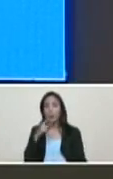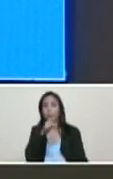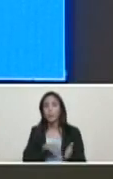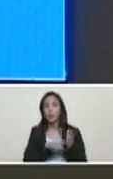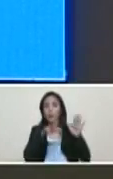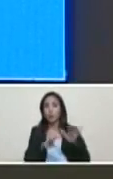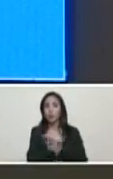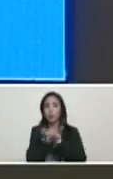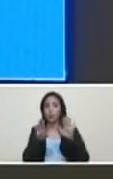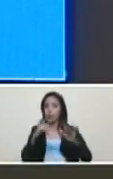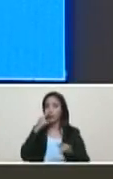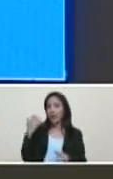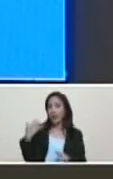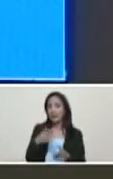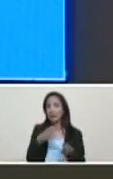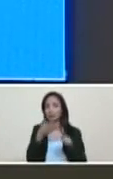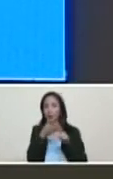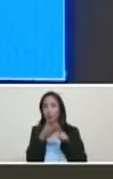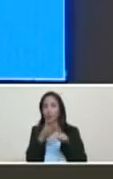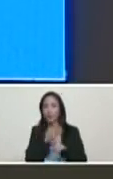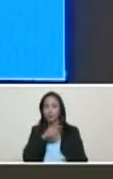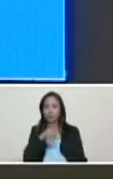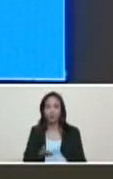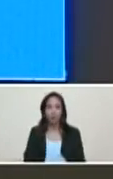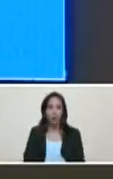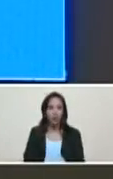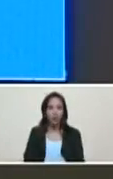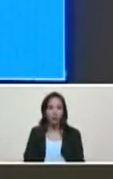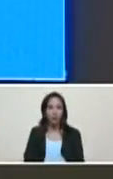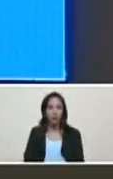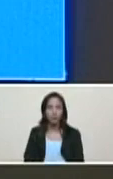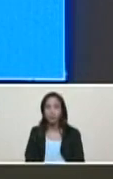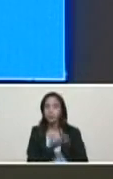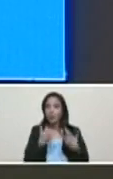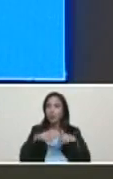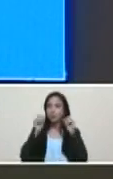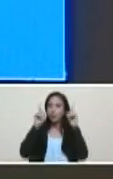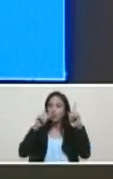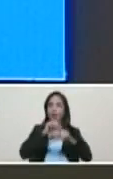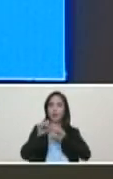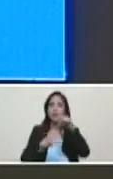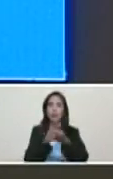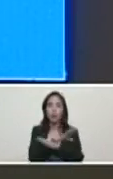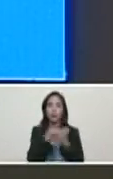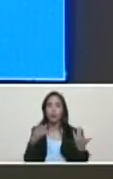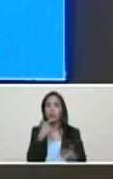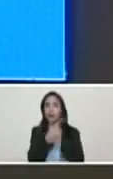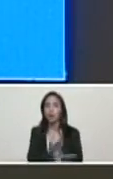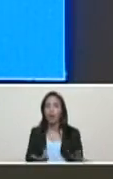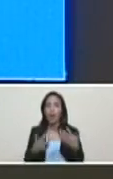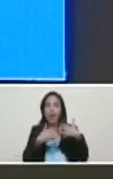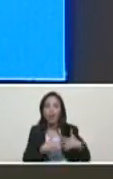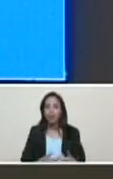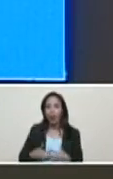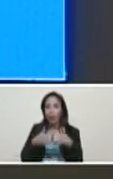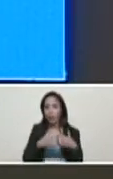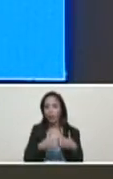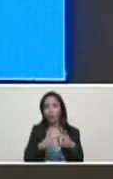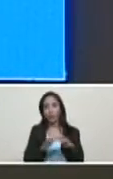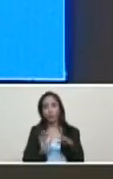1829, increíble expresión, tan temprano, en el siglo XIX, donde dijo, los Estados Unidos de